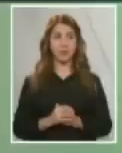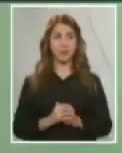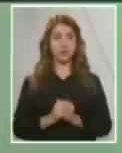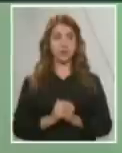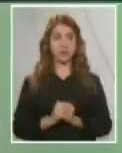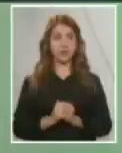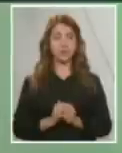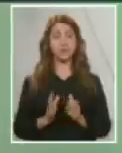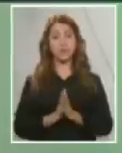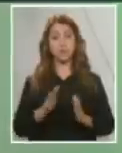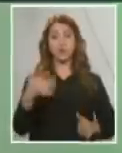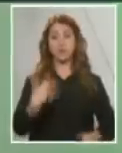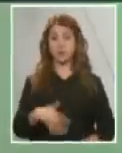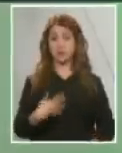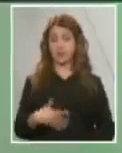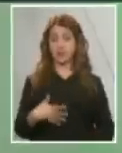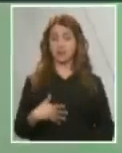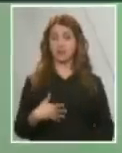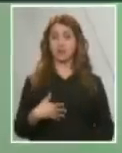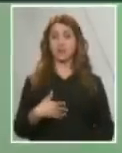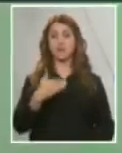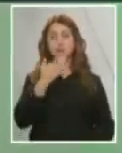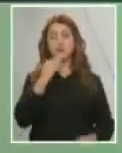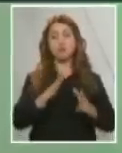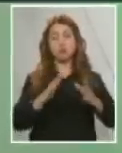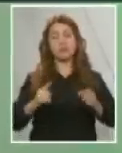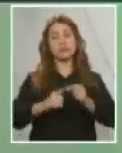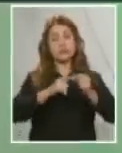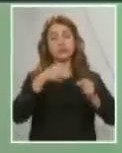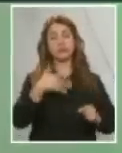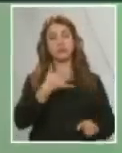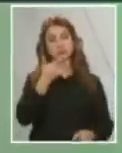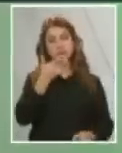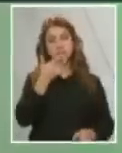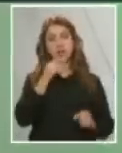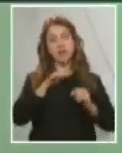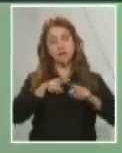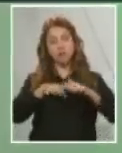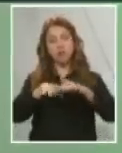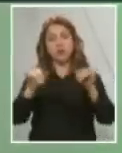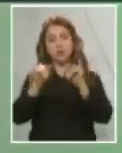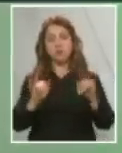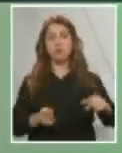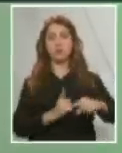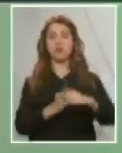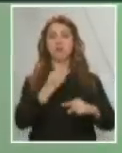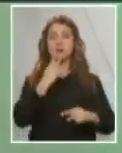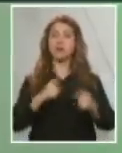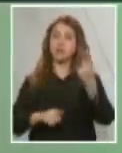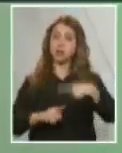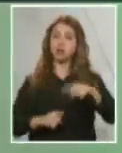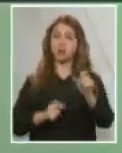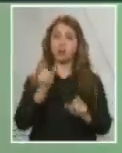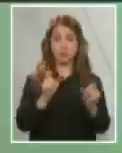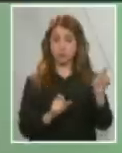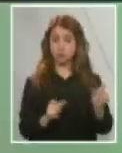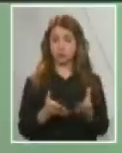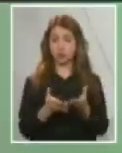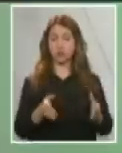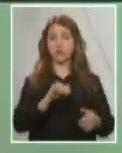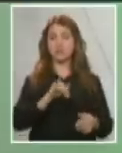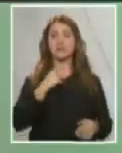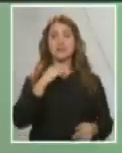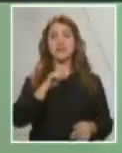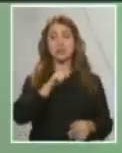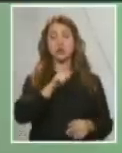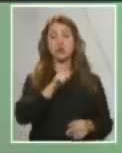Qué importante, ¿eh? Como algo tan simple puede ser tan fundamental y puede influir de manera positiva en la vida de otras personas. Jacqueline, tú